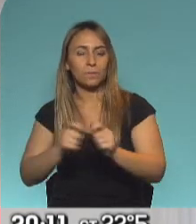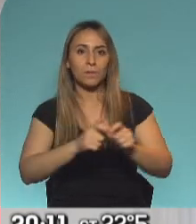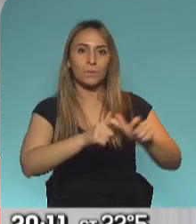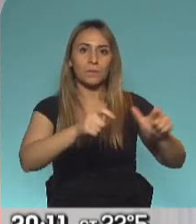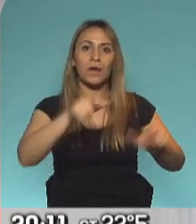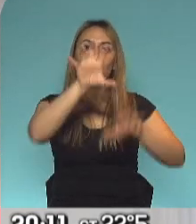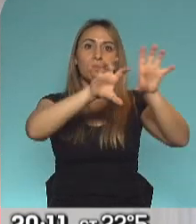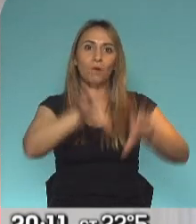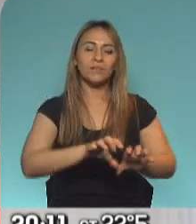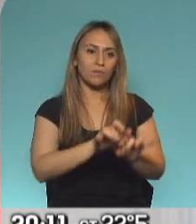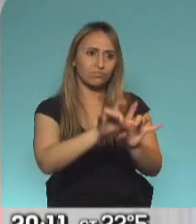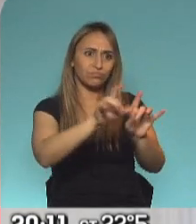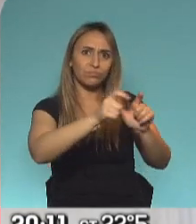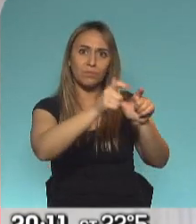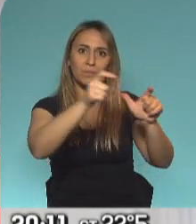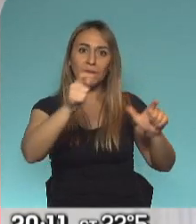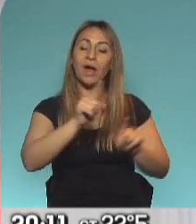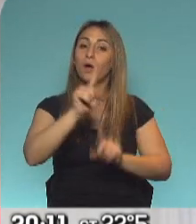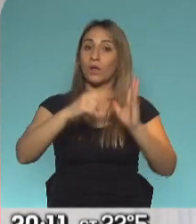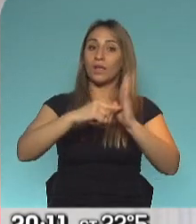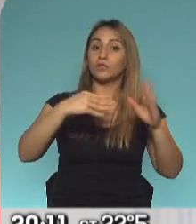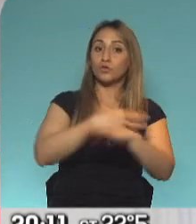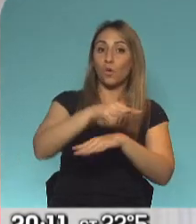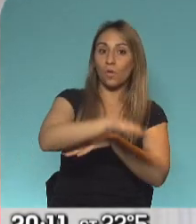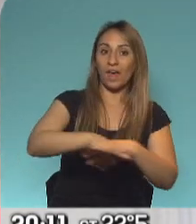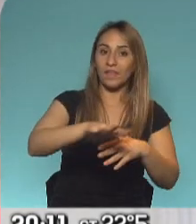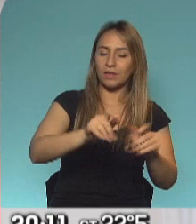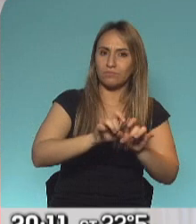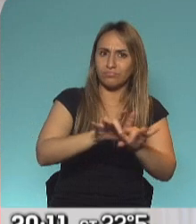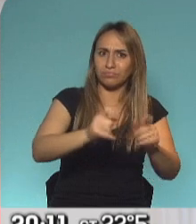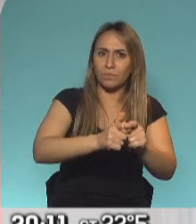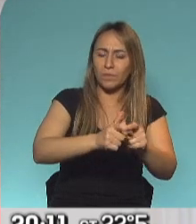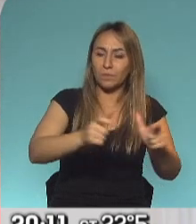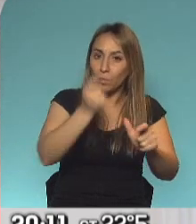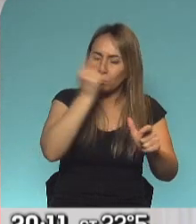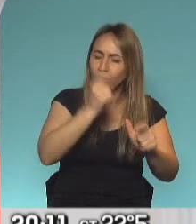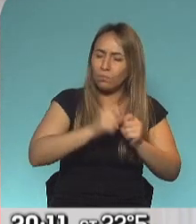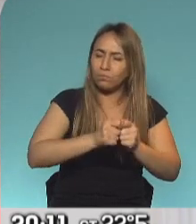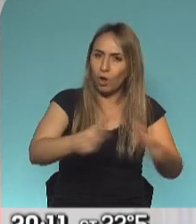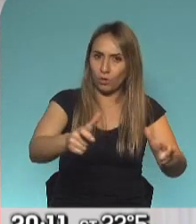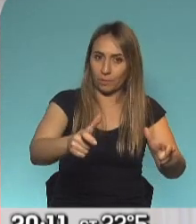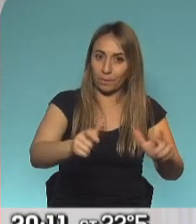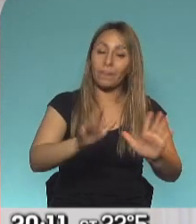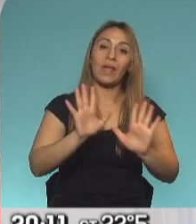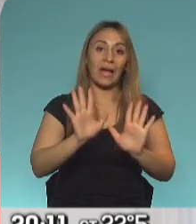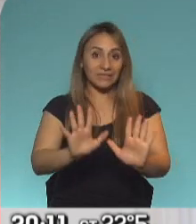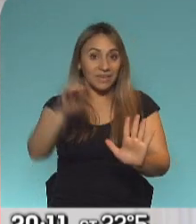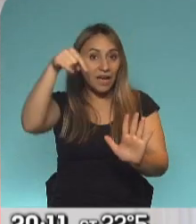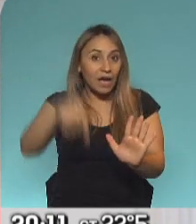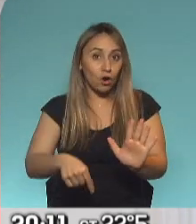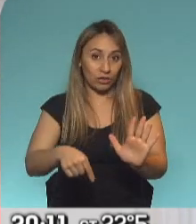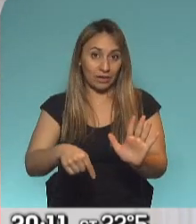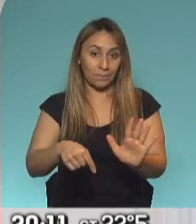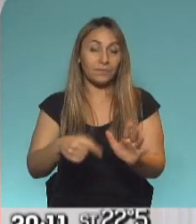país. Y ahí en grandes ciudades del interior del país empiezan a crecer con mayor velocidad. Eso es lo que está sucediendo hoy, por eso